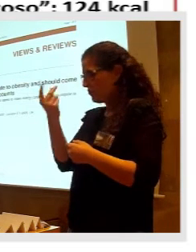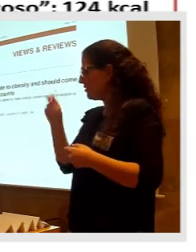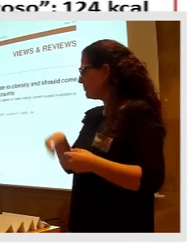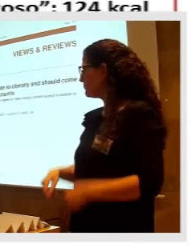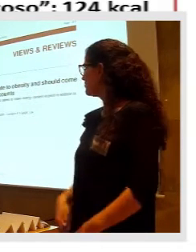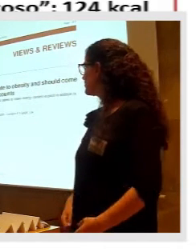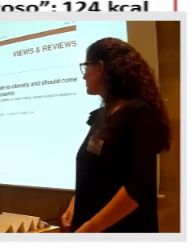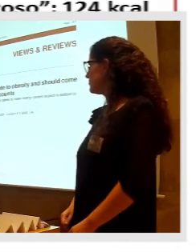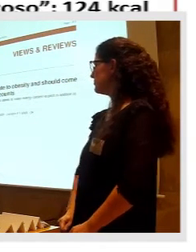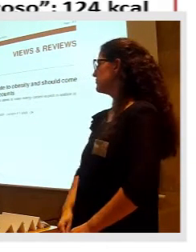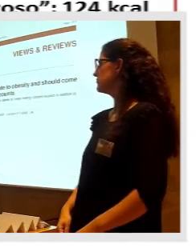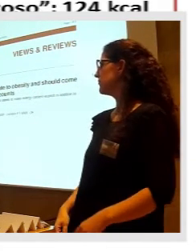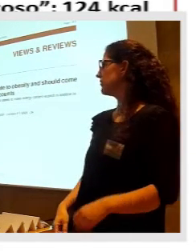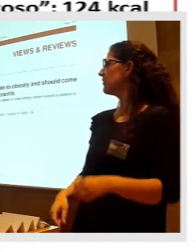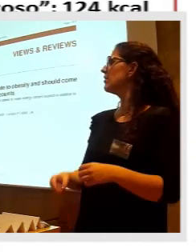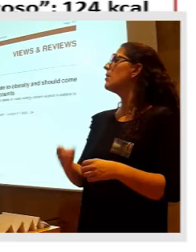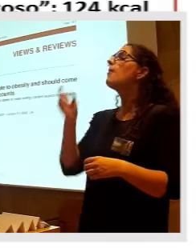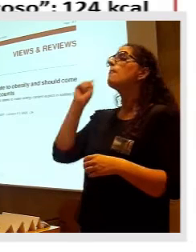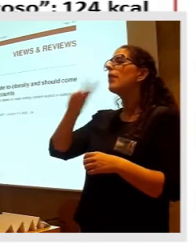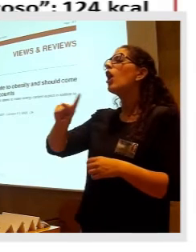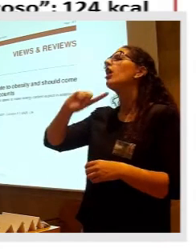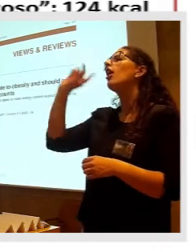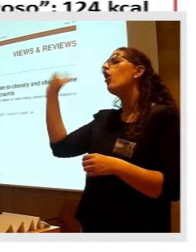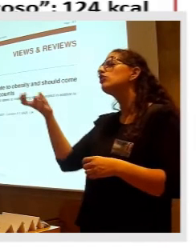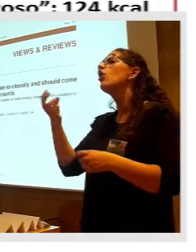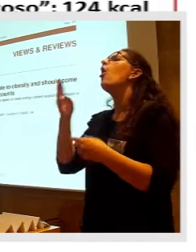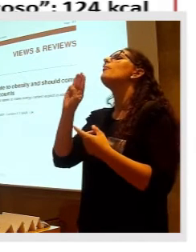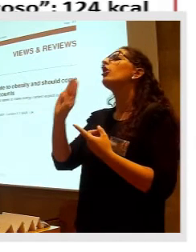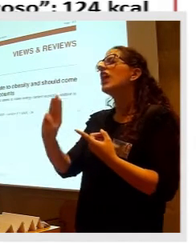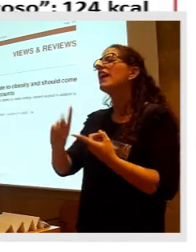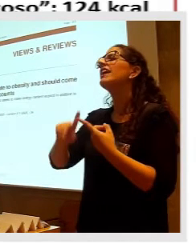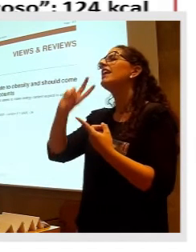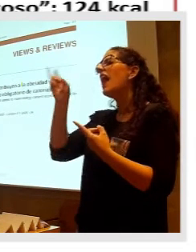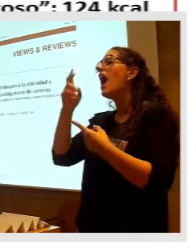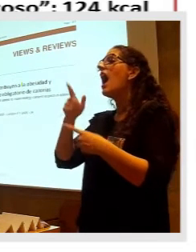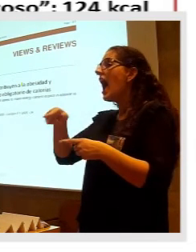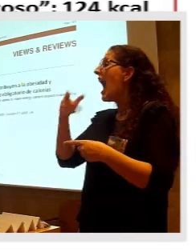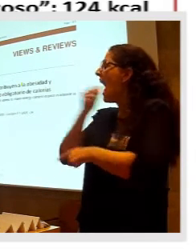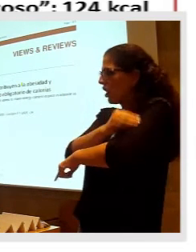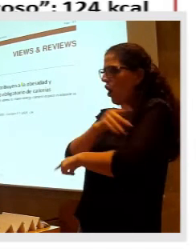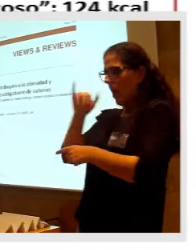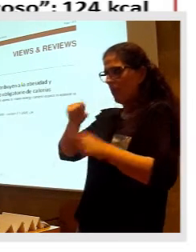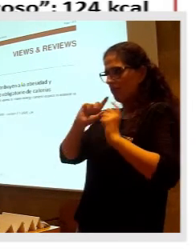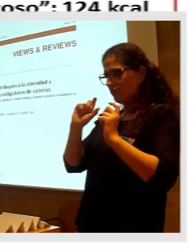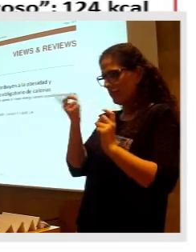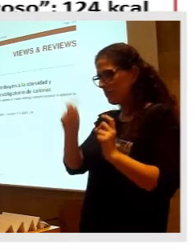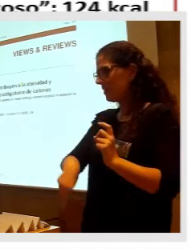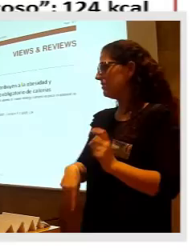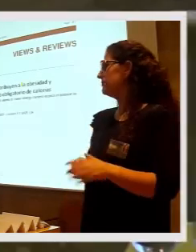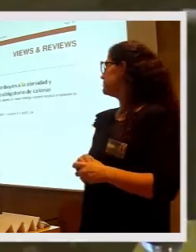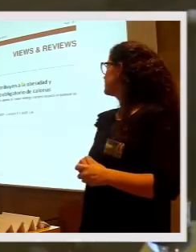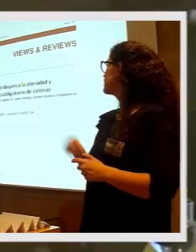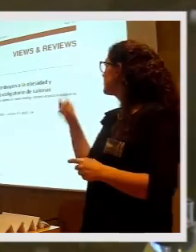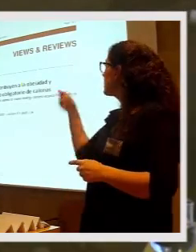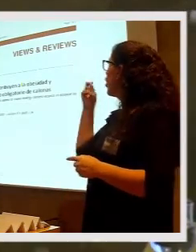tiene 7. Mucho más que los hidratos de carbono y que las proteínas. Fijaros que este artículo, que lo he puesto aquí traducido, que se publicó muy recientemente